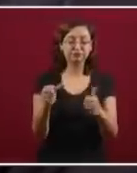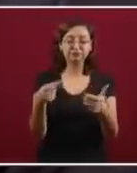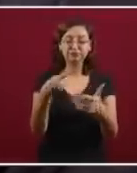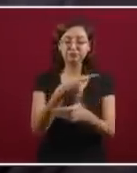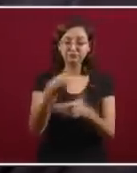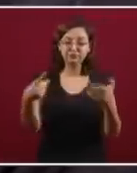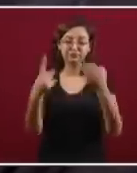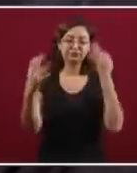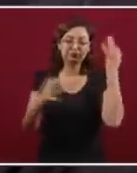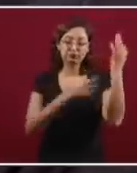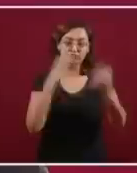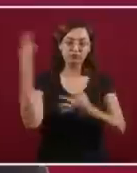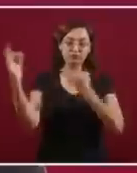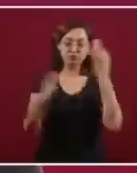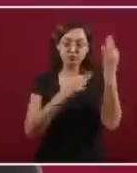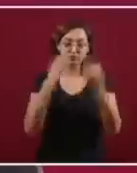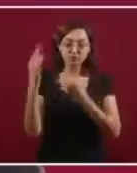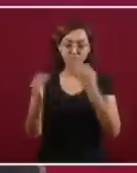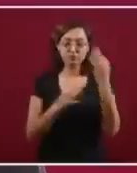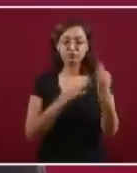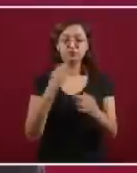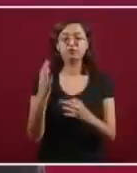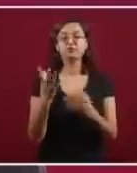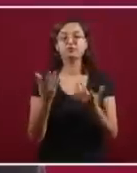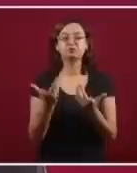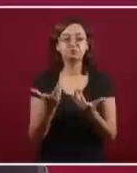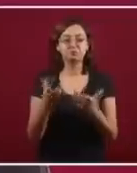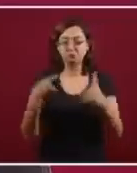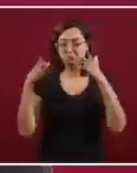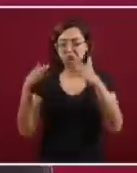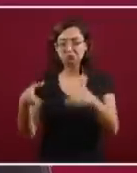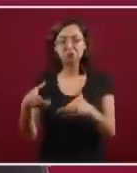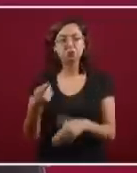a campañas como este en nuestro país